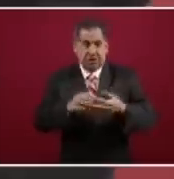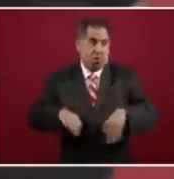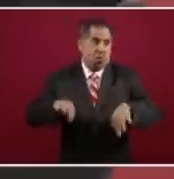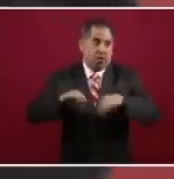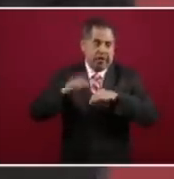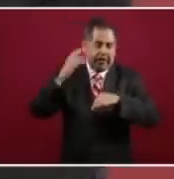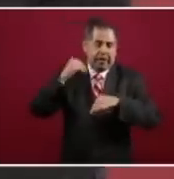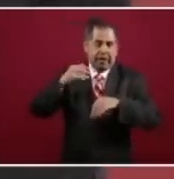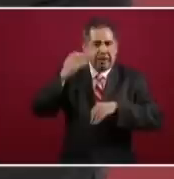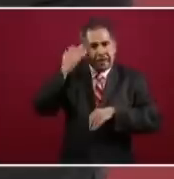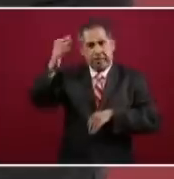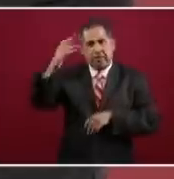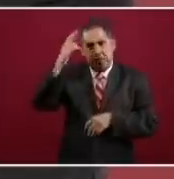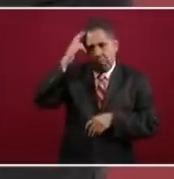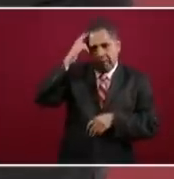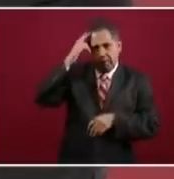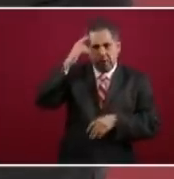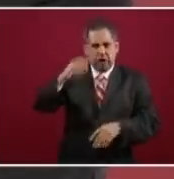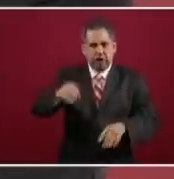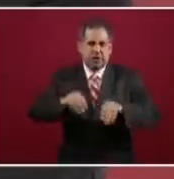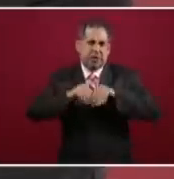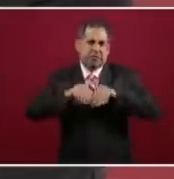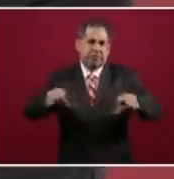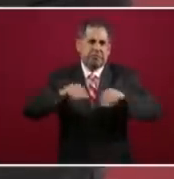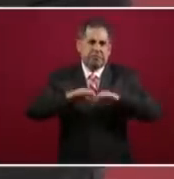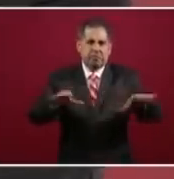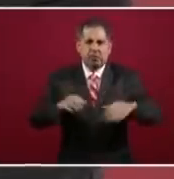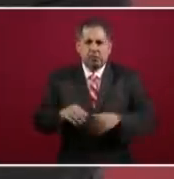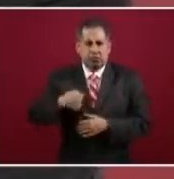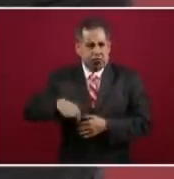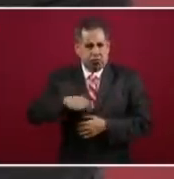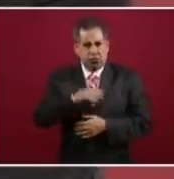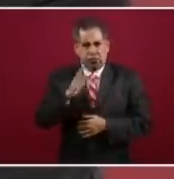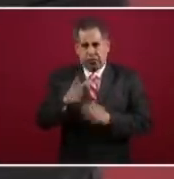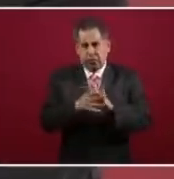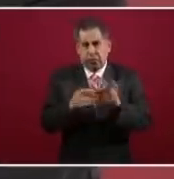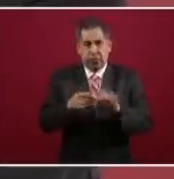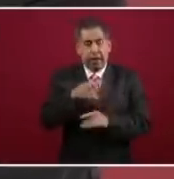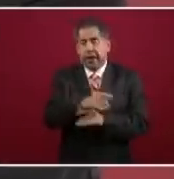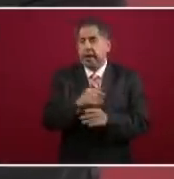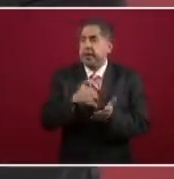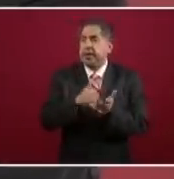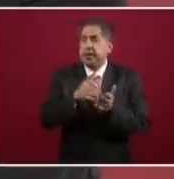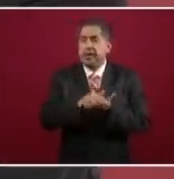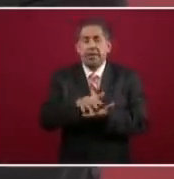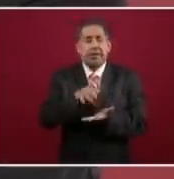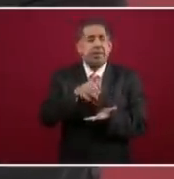en el porfiriato que hemos hablado aquí que llegó a tirar